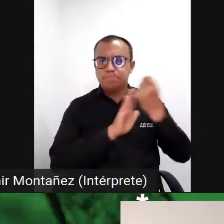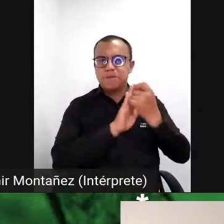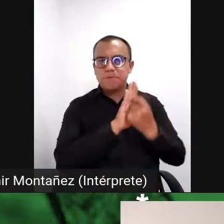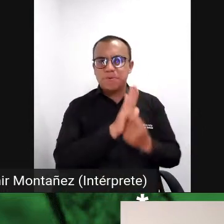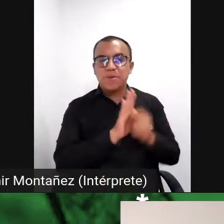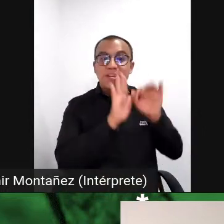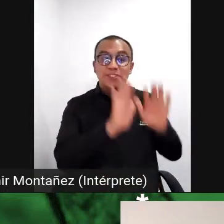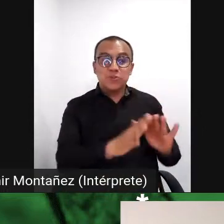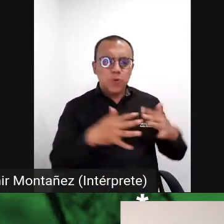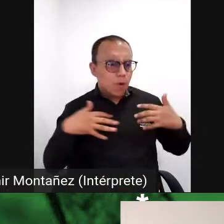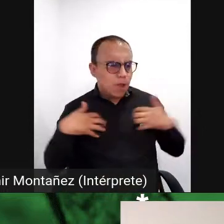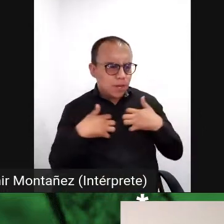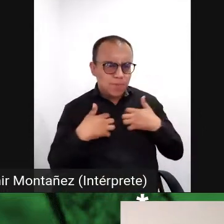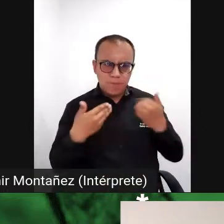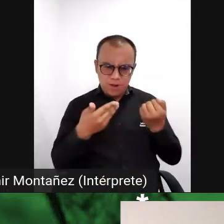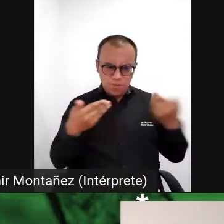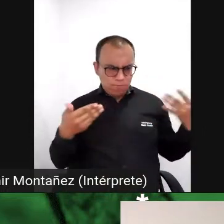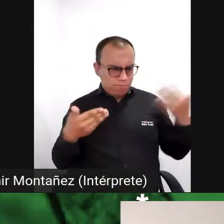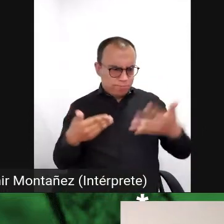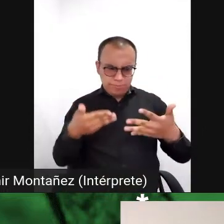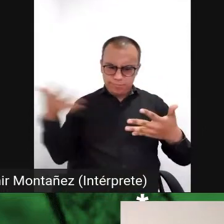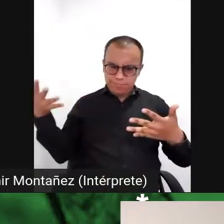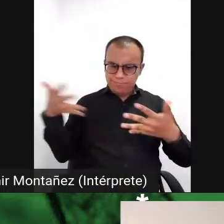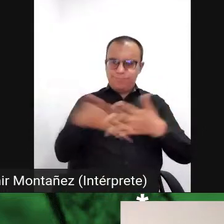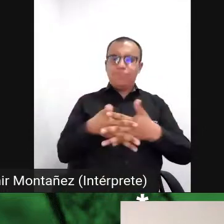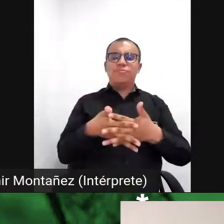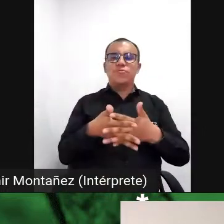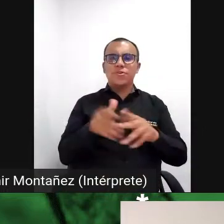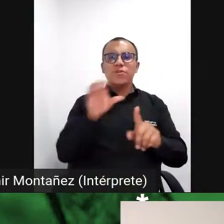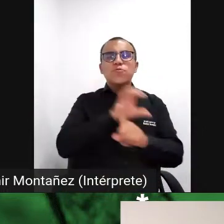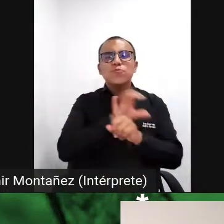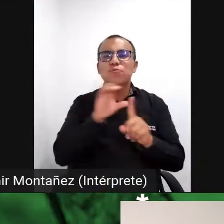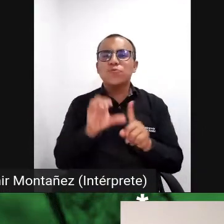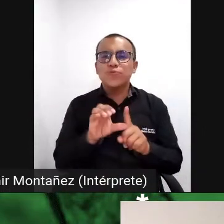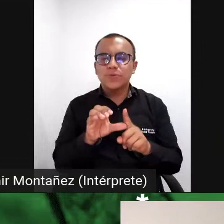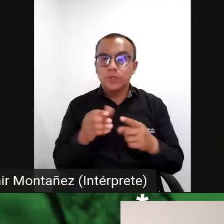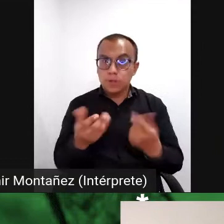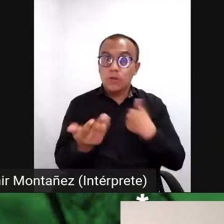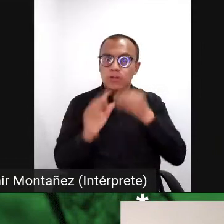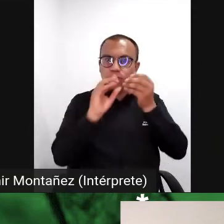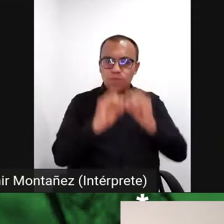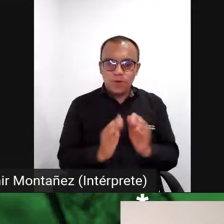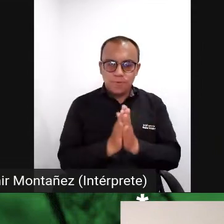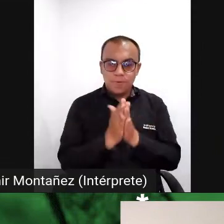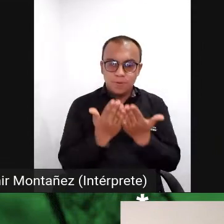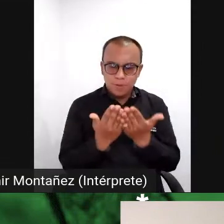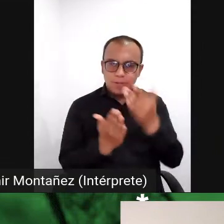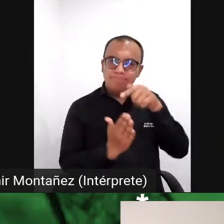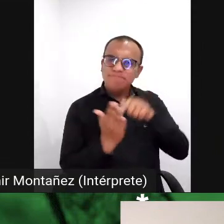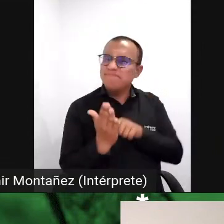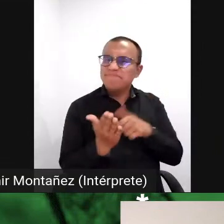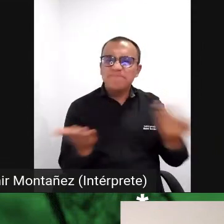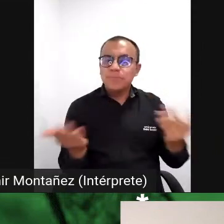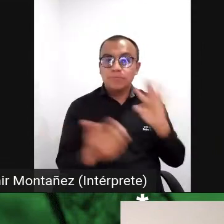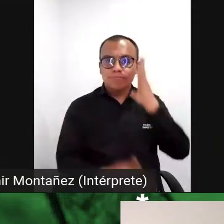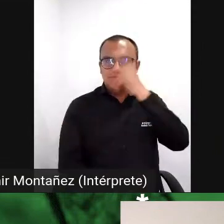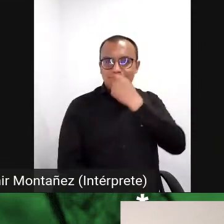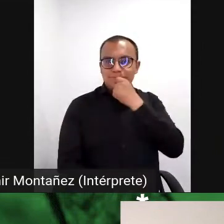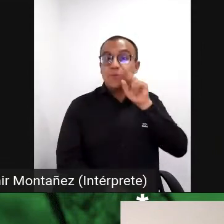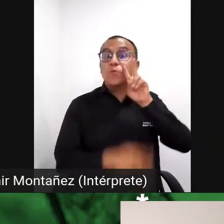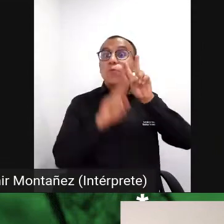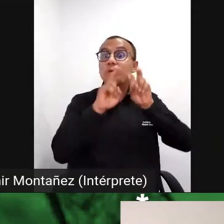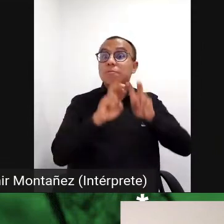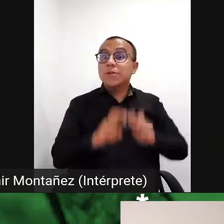especie. ¿Cómo cruzamos eso además como un nivel cultural? Entonces, por ejemplo, el libro tiene una cosa muy particular, muy bella, que fue una